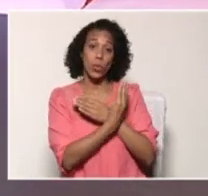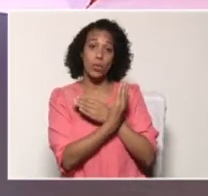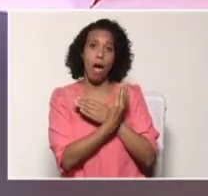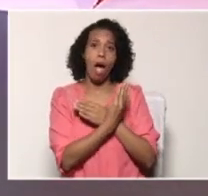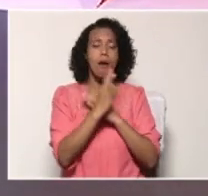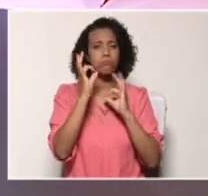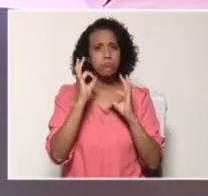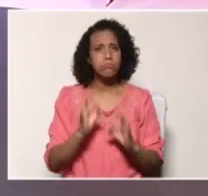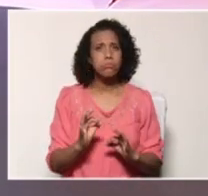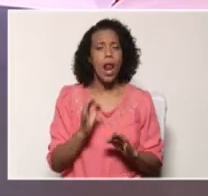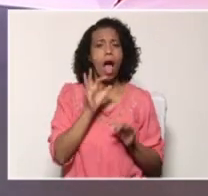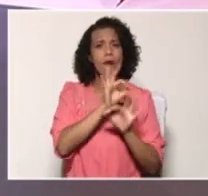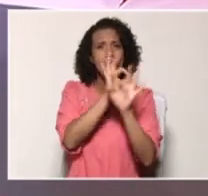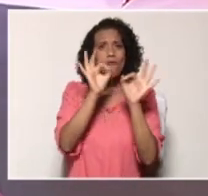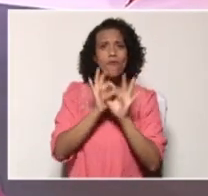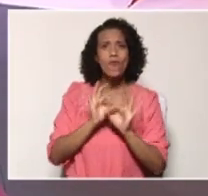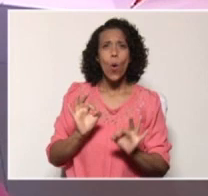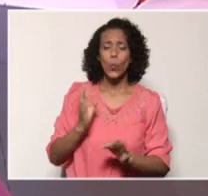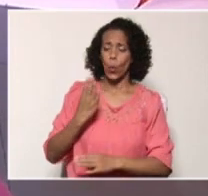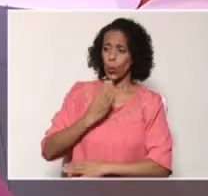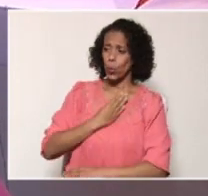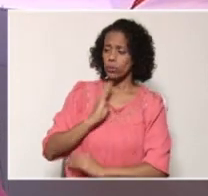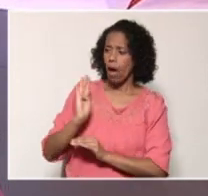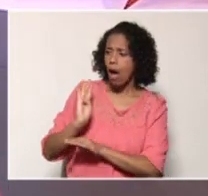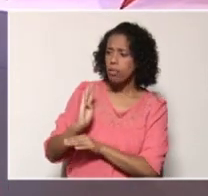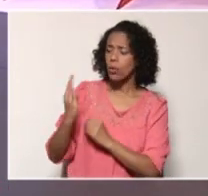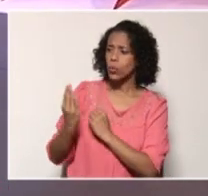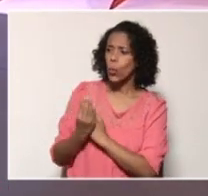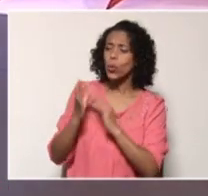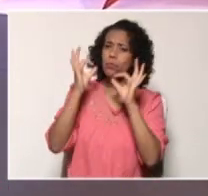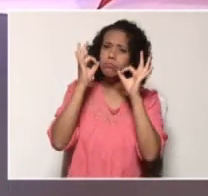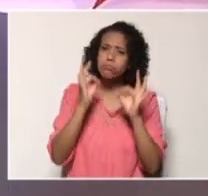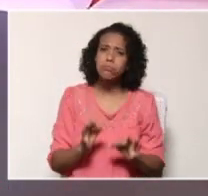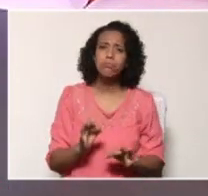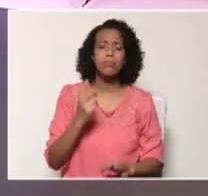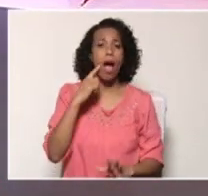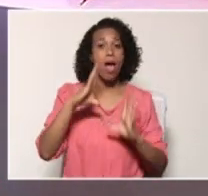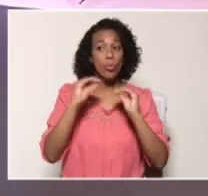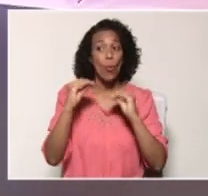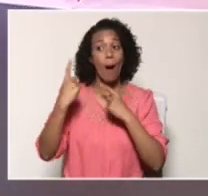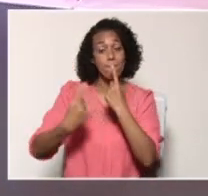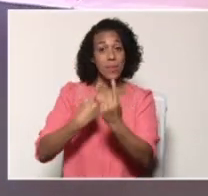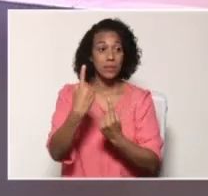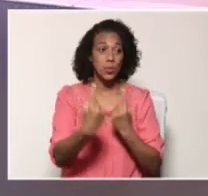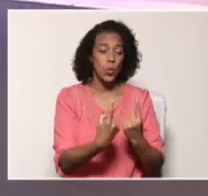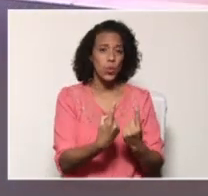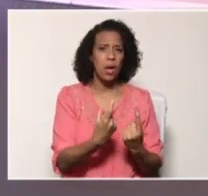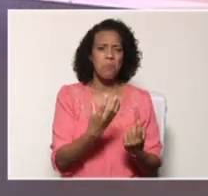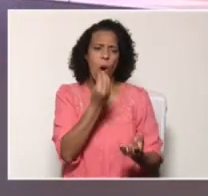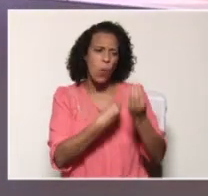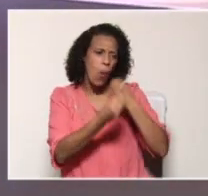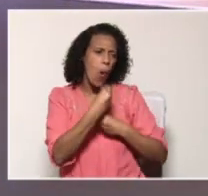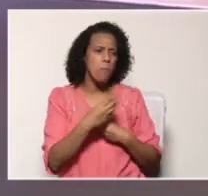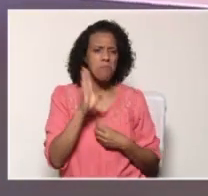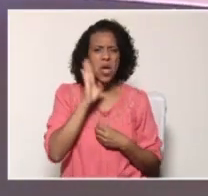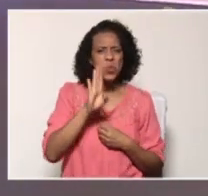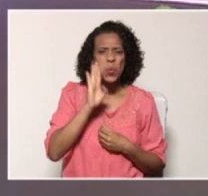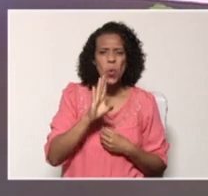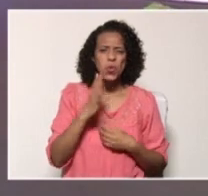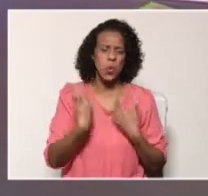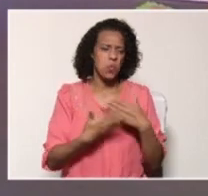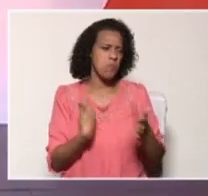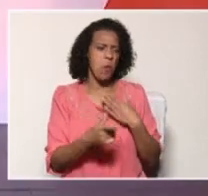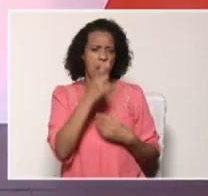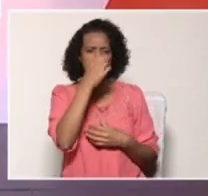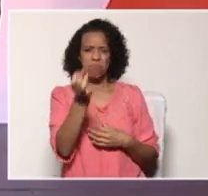Nos cuidamos y en la medida que nosotros nos estemos cuidando, también estamos cuidando a las demás personas. A la familia, a